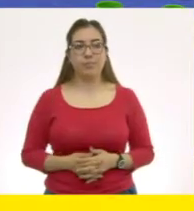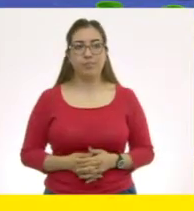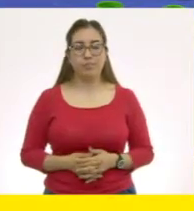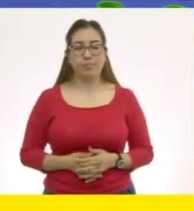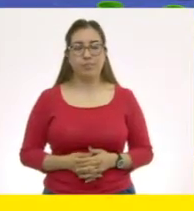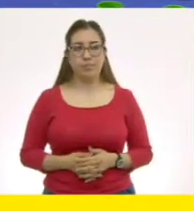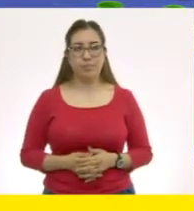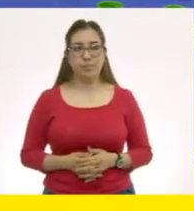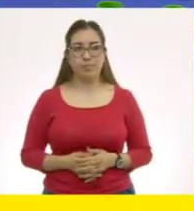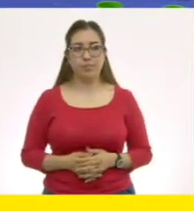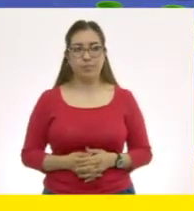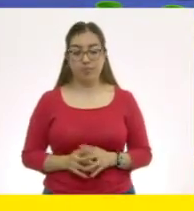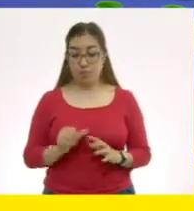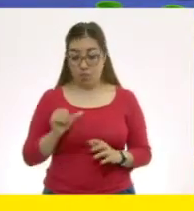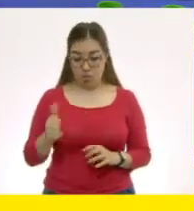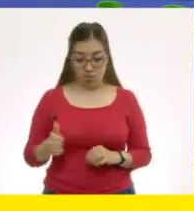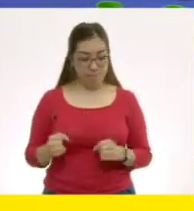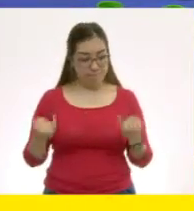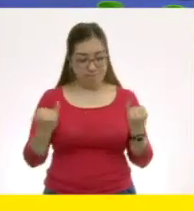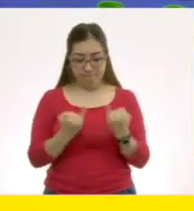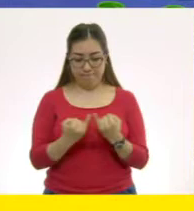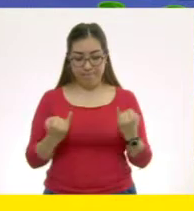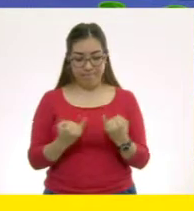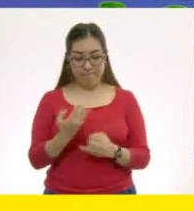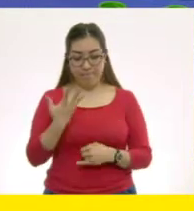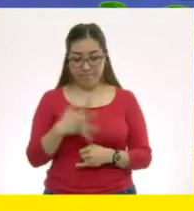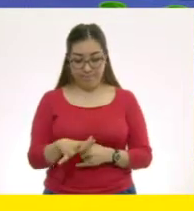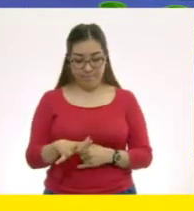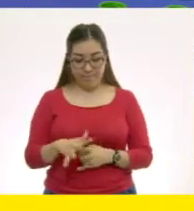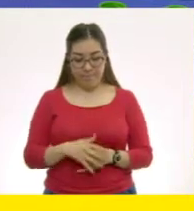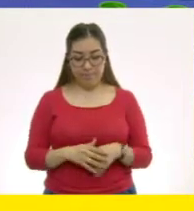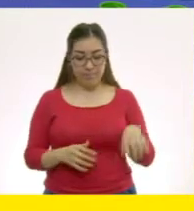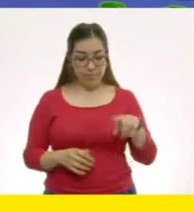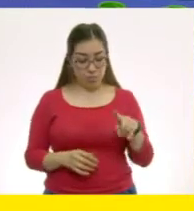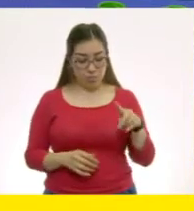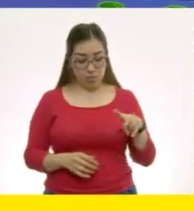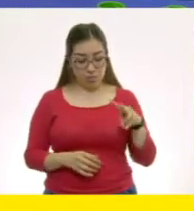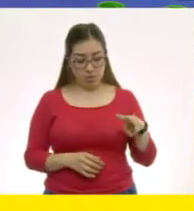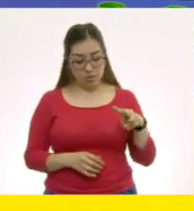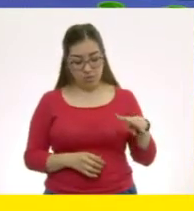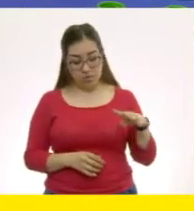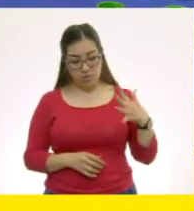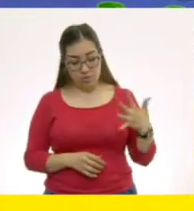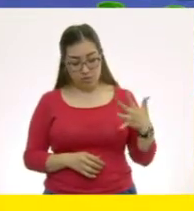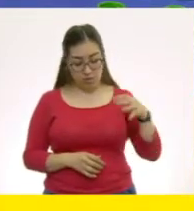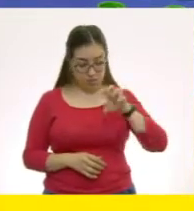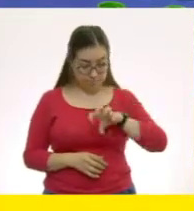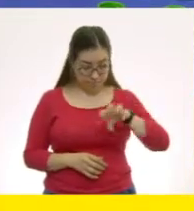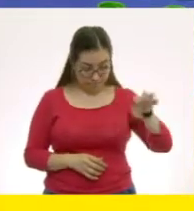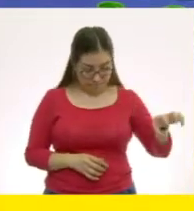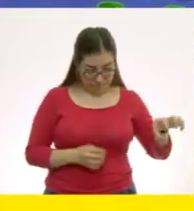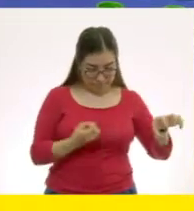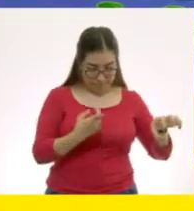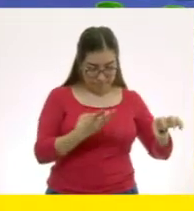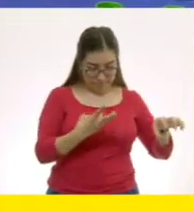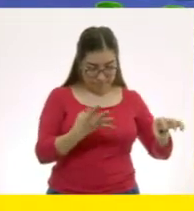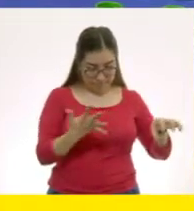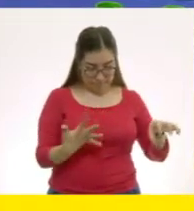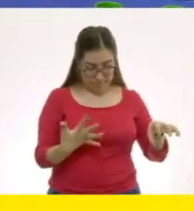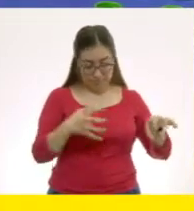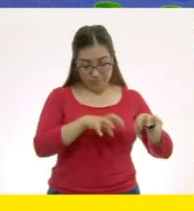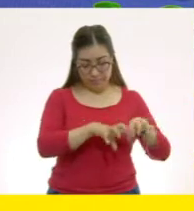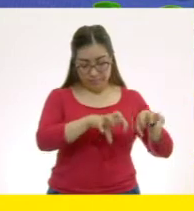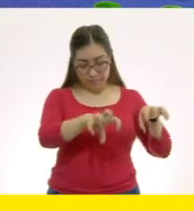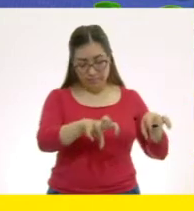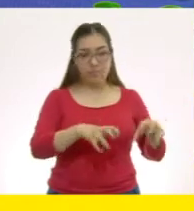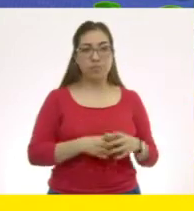Voy a hacer lo mismo con las siguientes. ¿Qué tal esta? 3, 4, 5. Ahí están. Y entonces